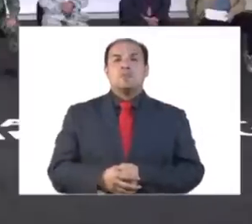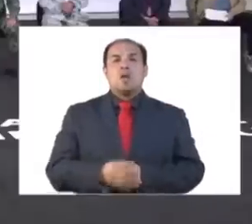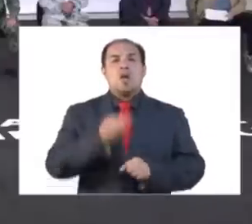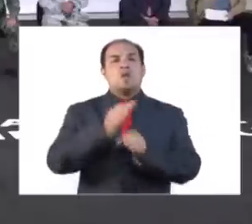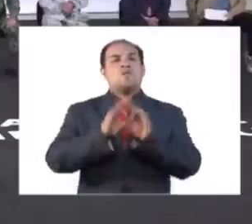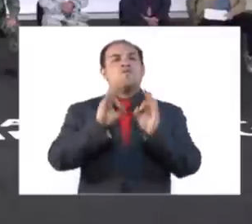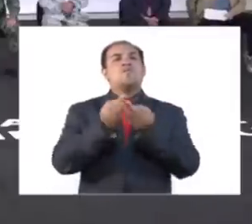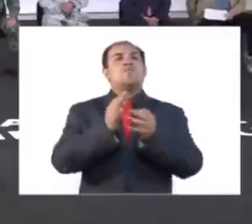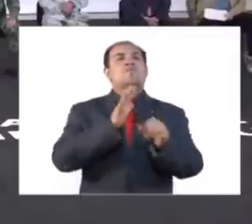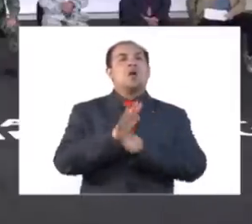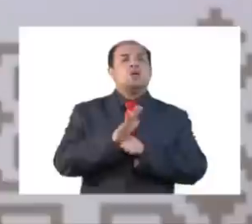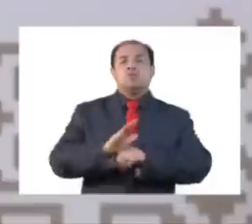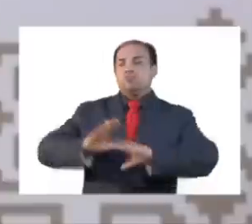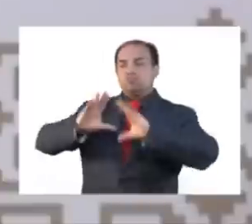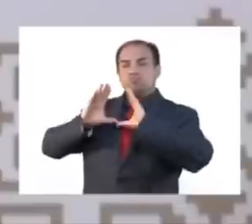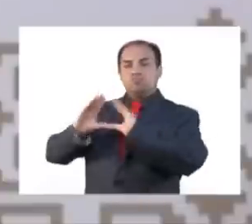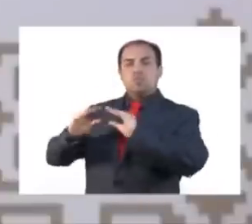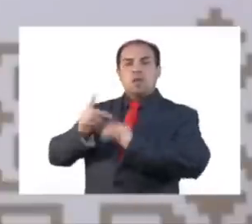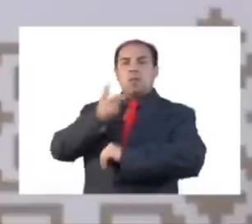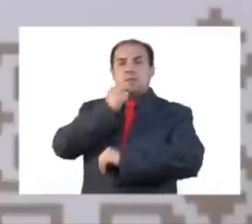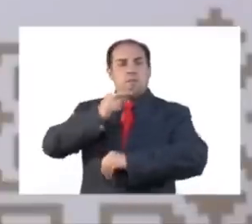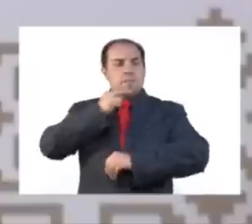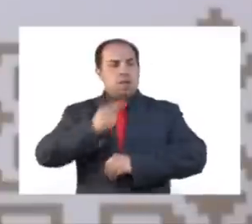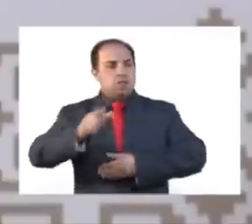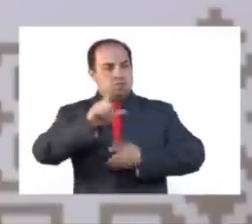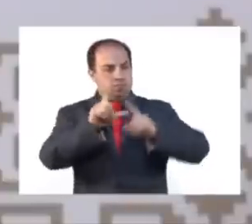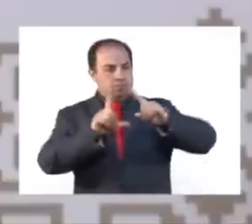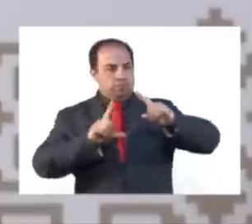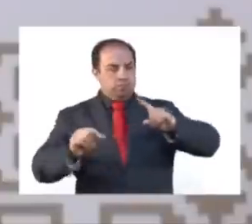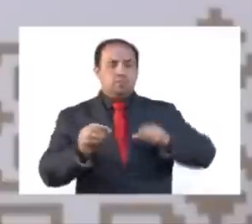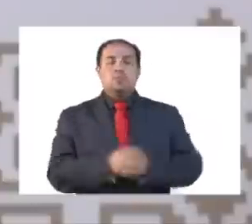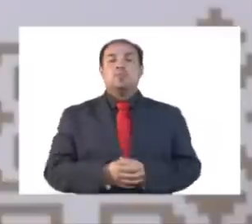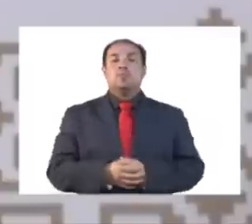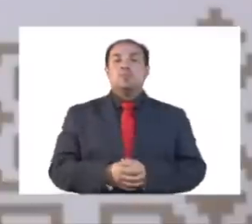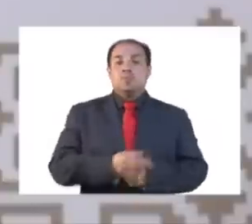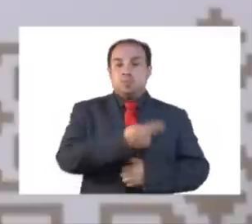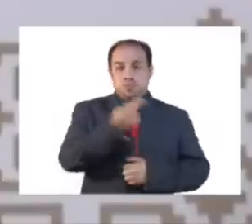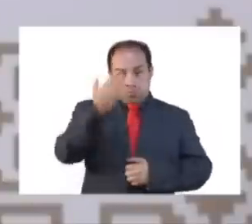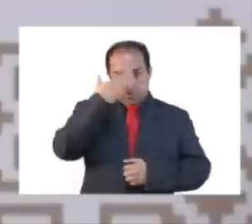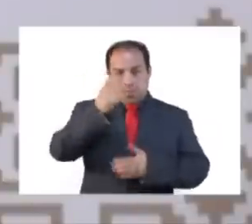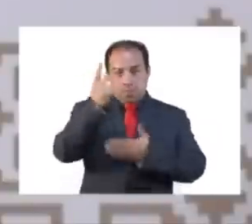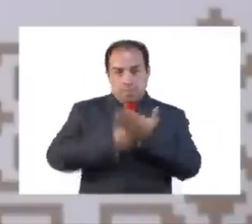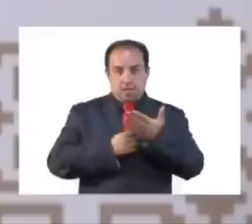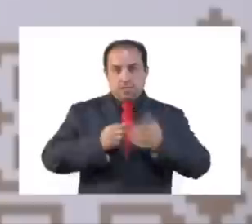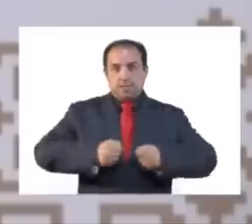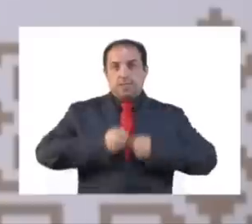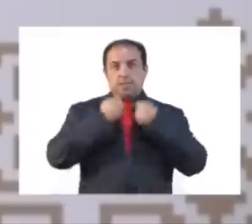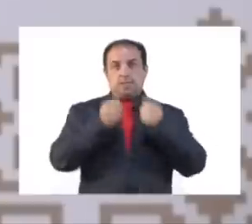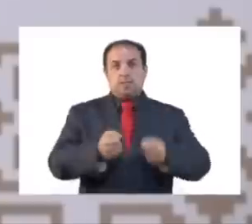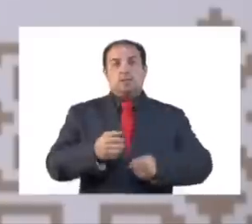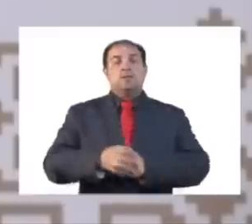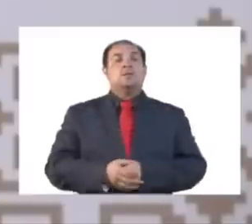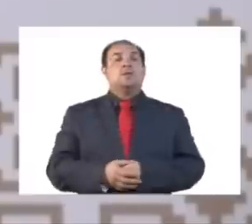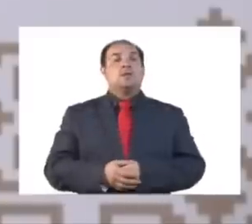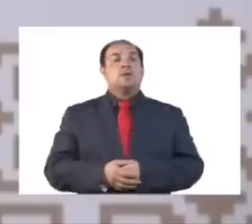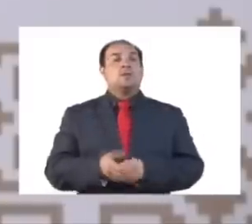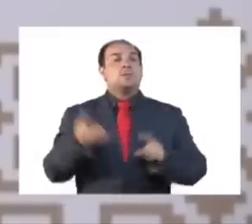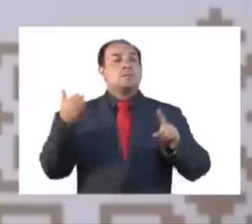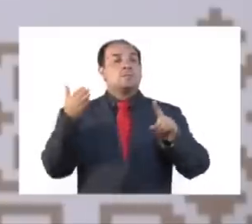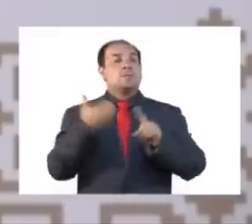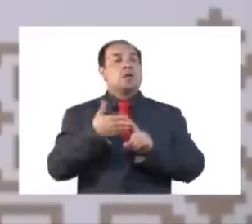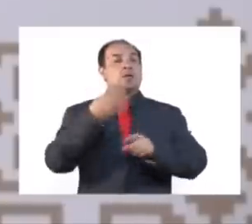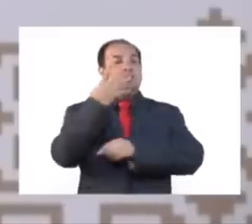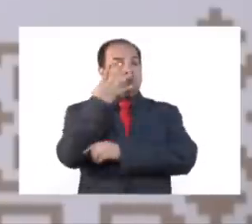Pues la mejor policía del país. Ustedes saben que la estrategia de seguridad que hemos desarrollado, que consta